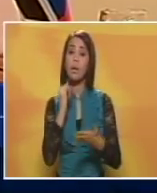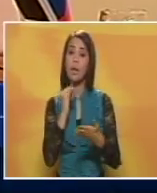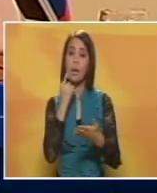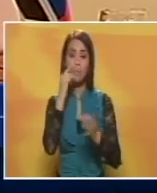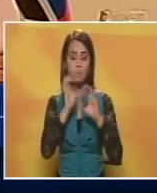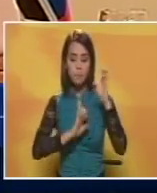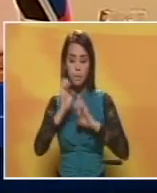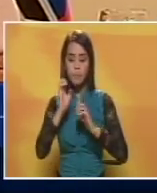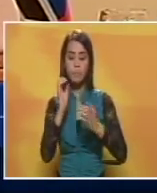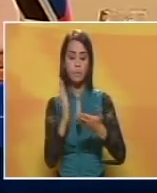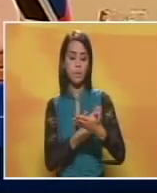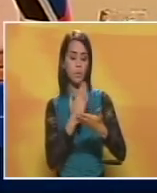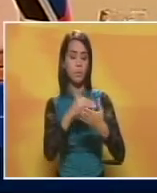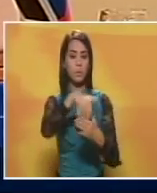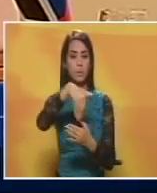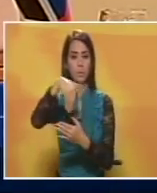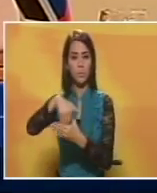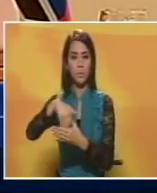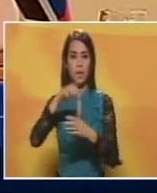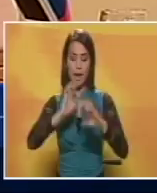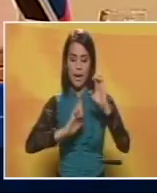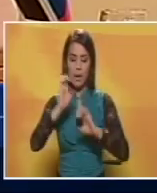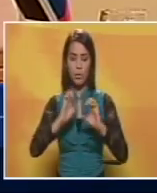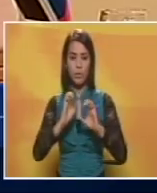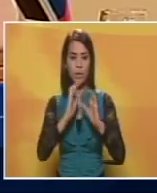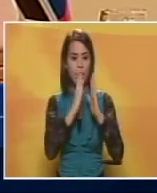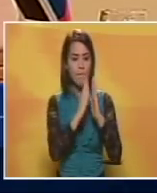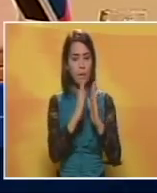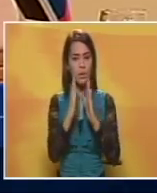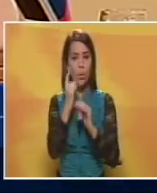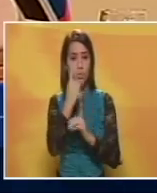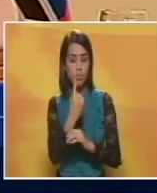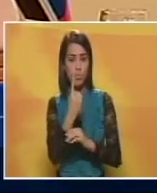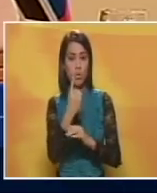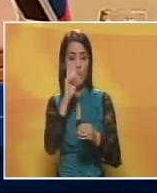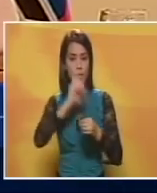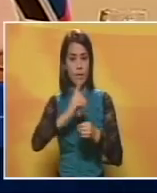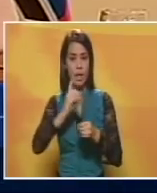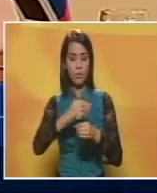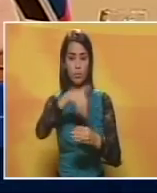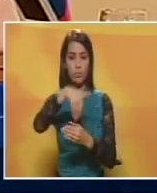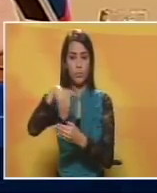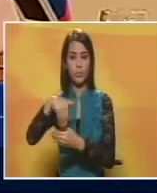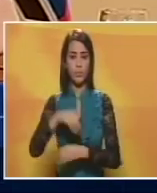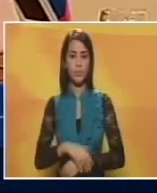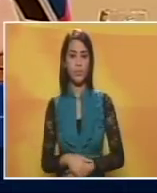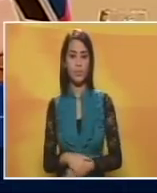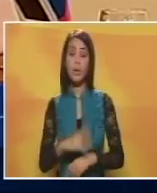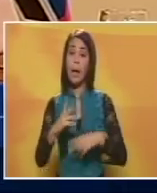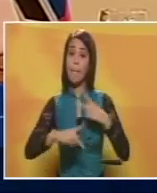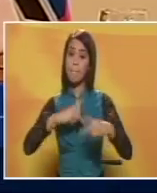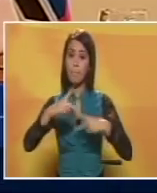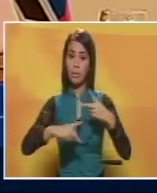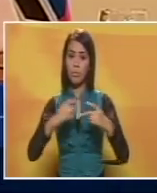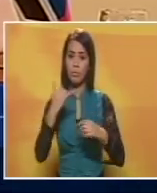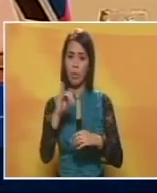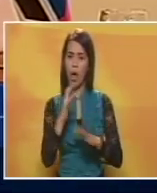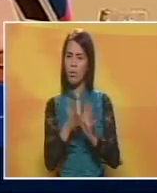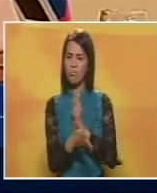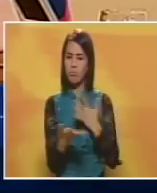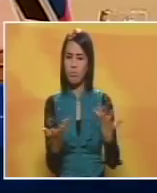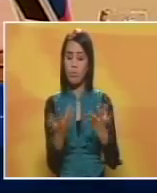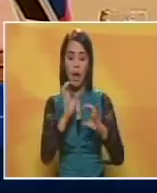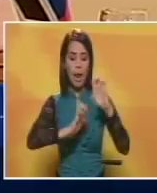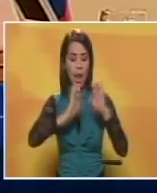votación y la auditoría fase 1 de datos electorales. En proceso se encuentran